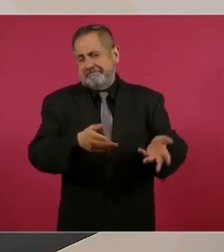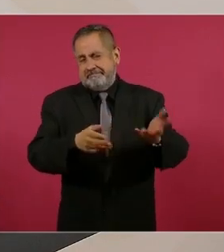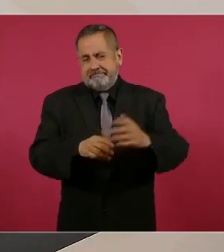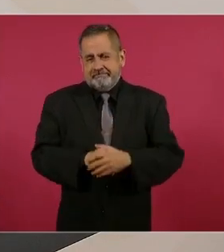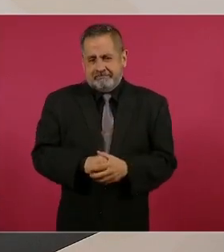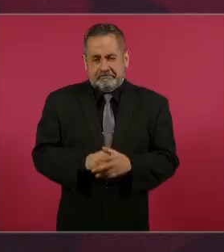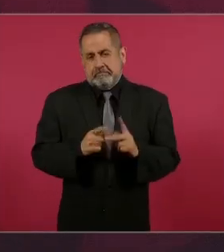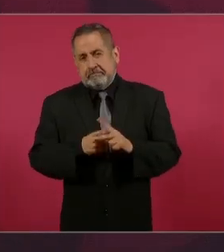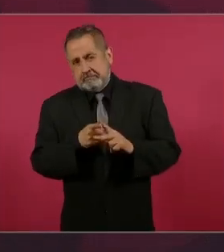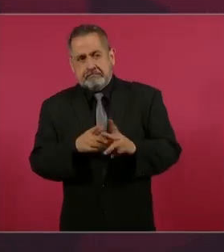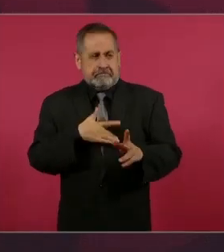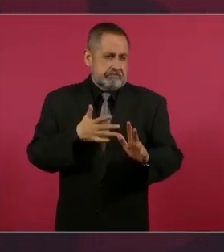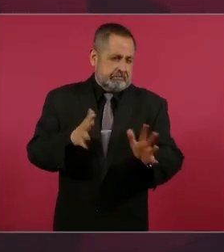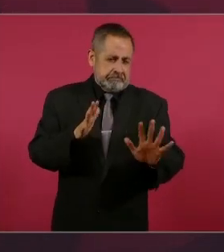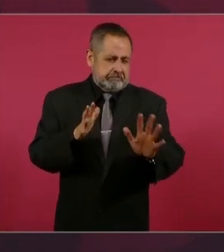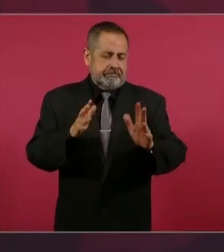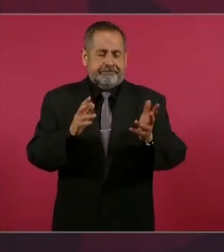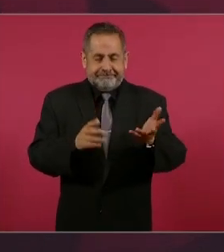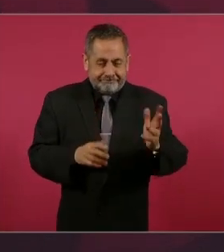estimado,